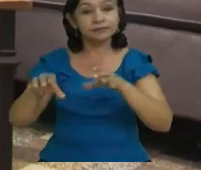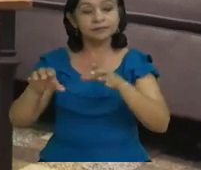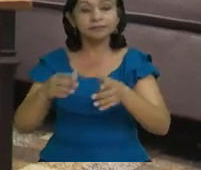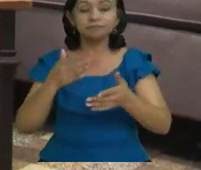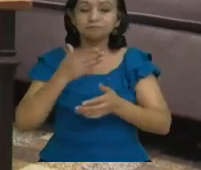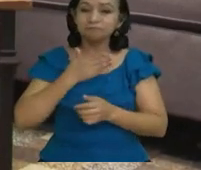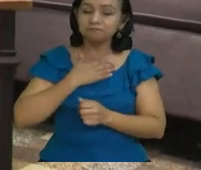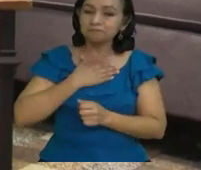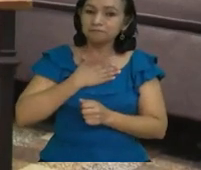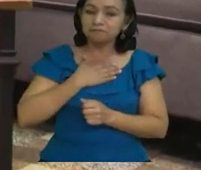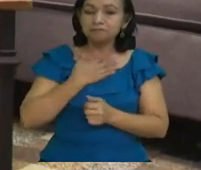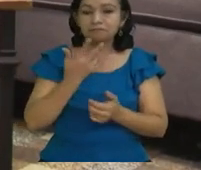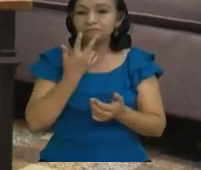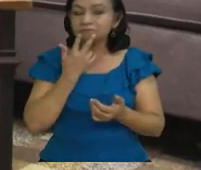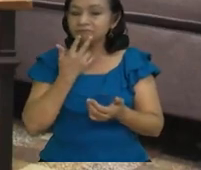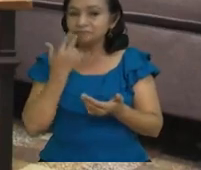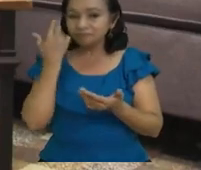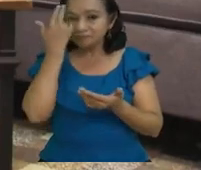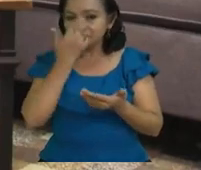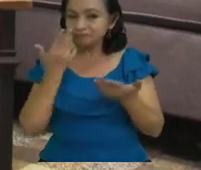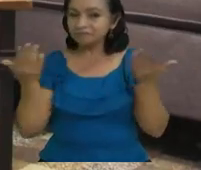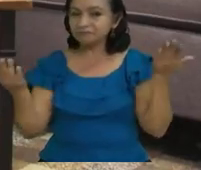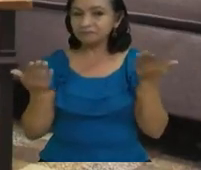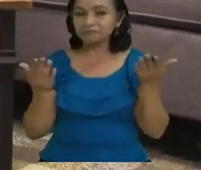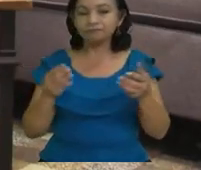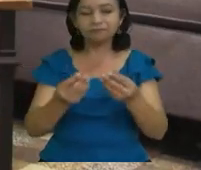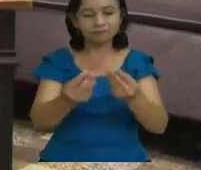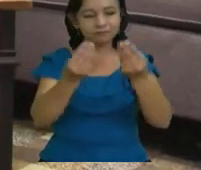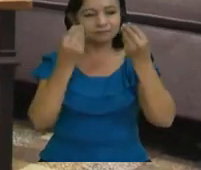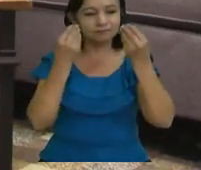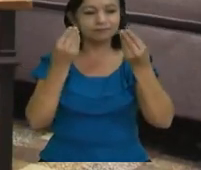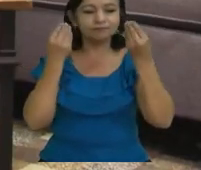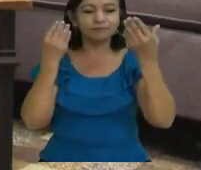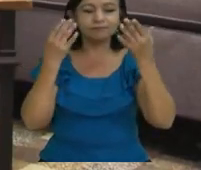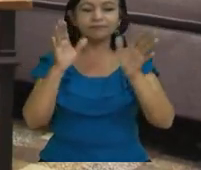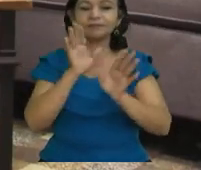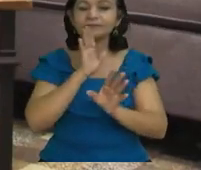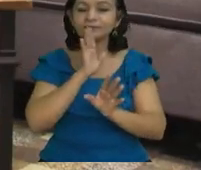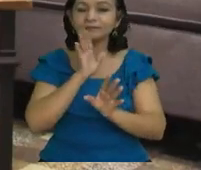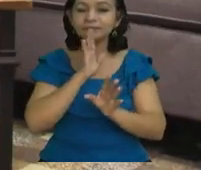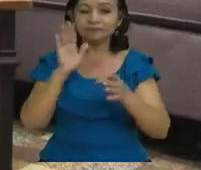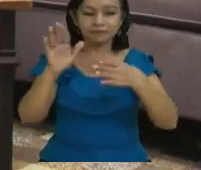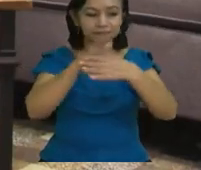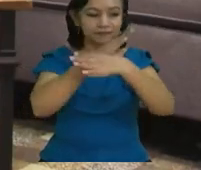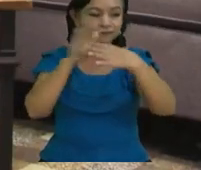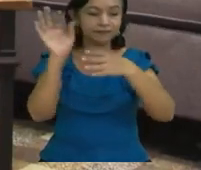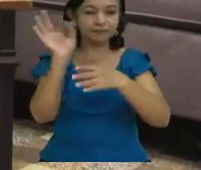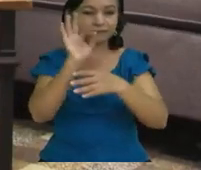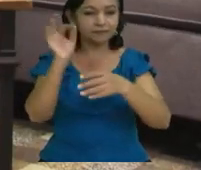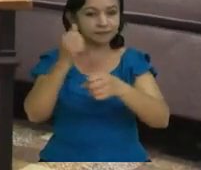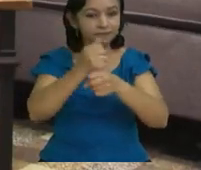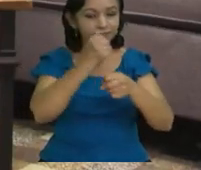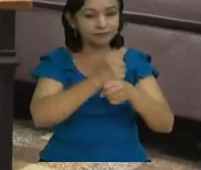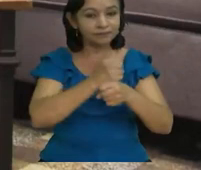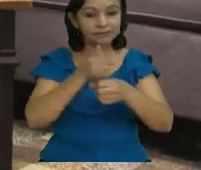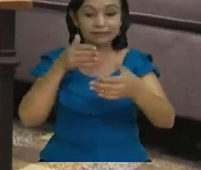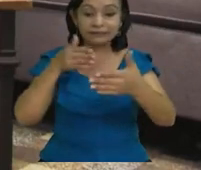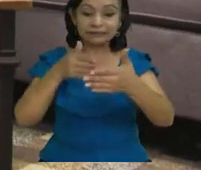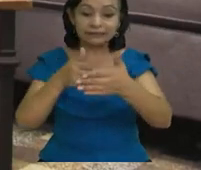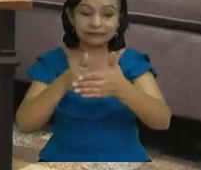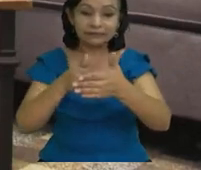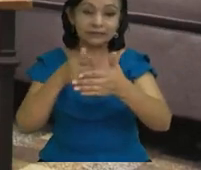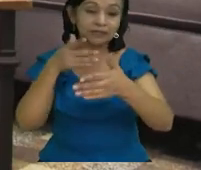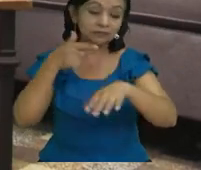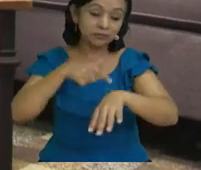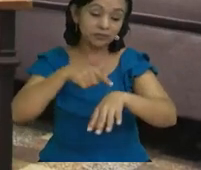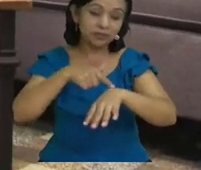parte, pues por ahora no tengo más consultas. Sé que hay bastante más que hablar, sí, sobre las líneas de trabajo del INTA, pero el tiempo no nos da para más. Si